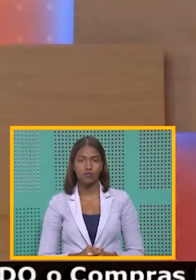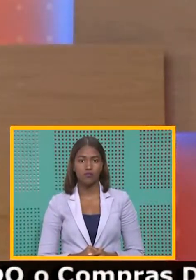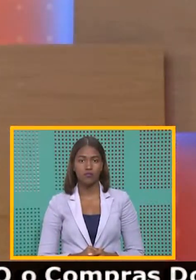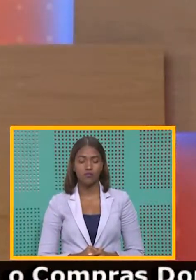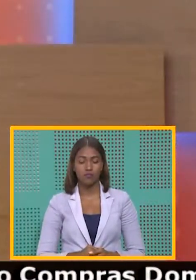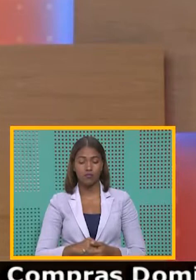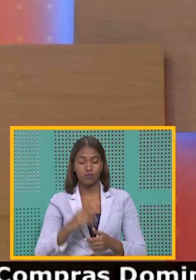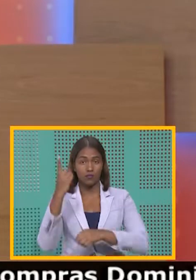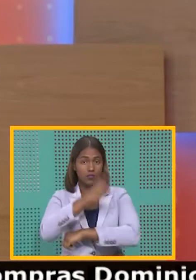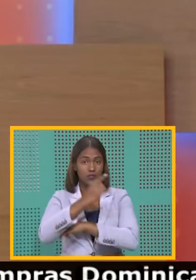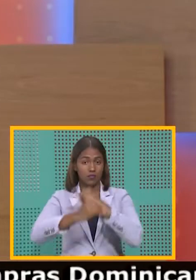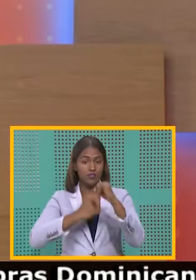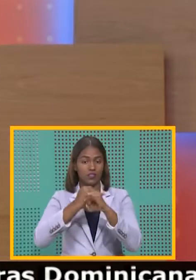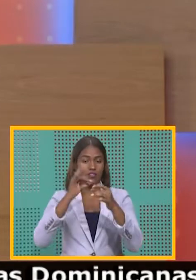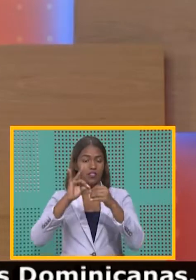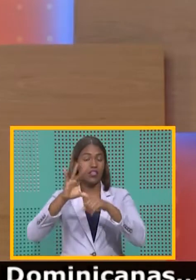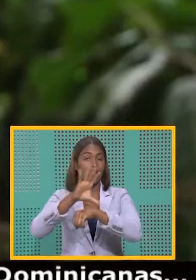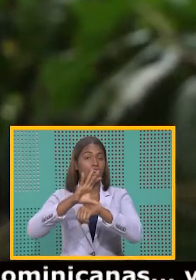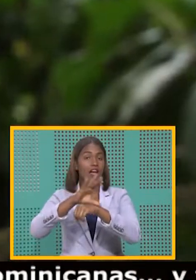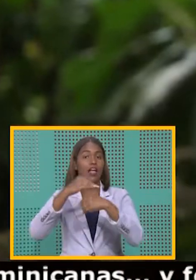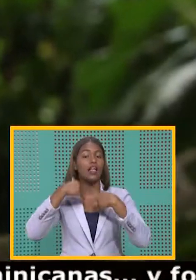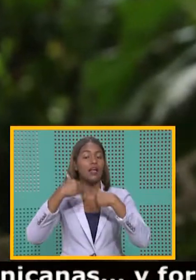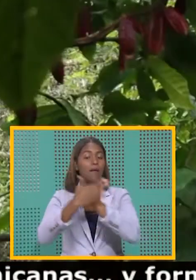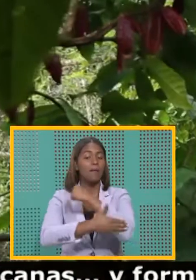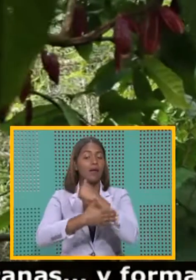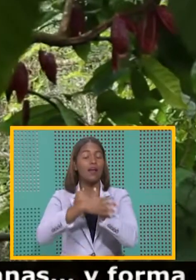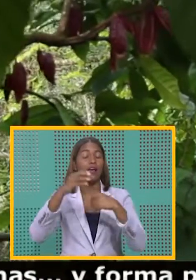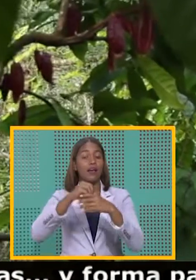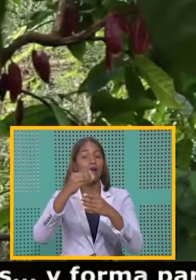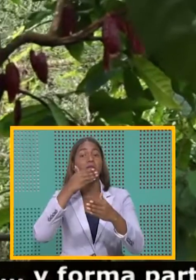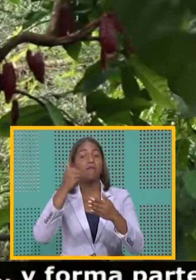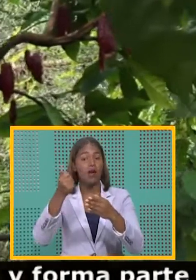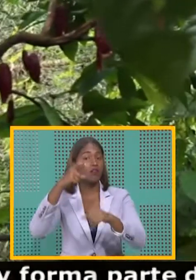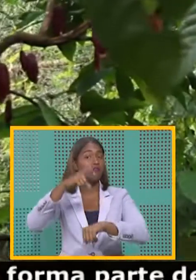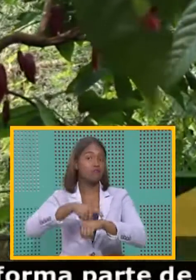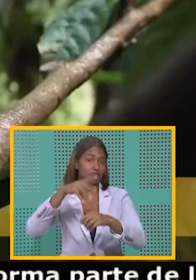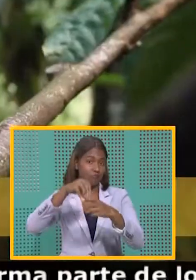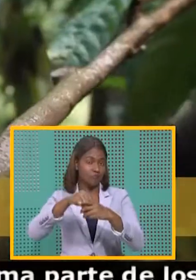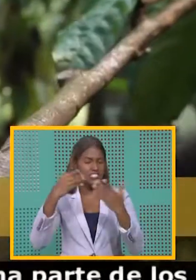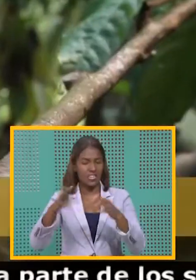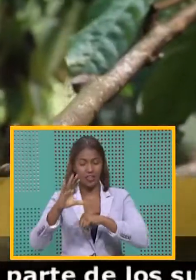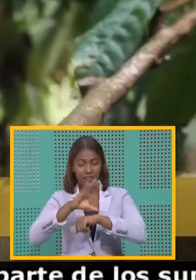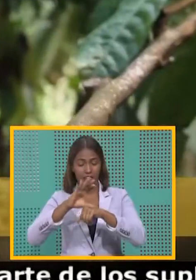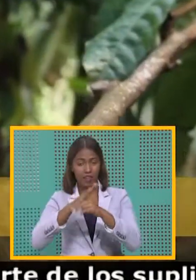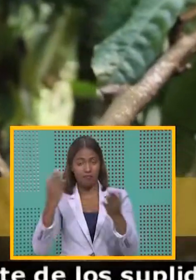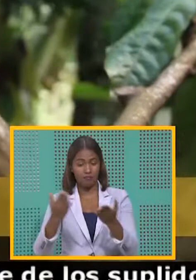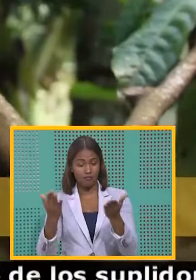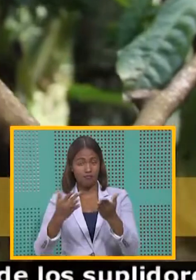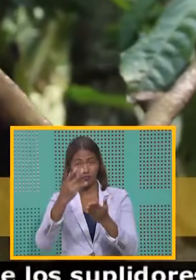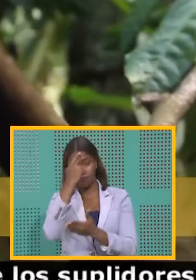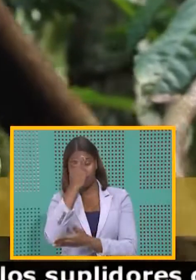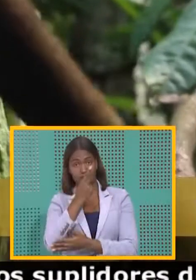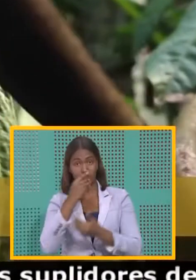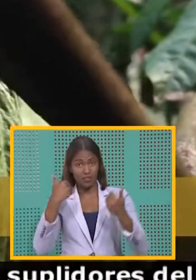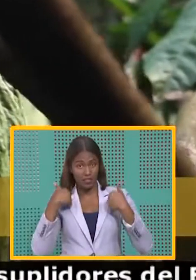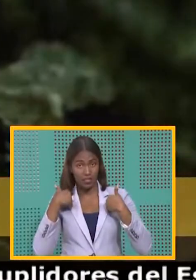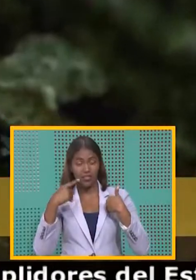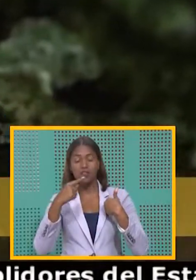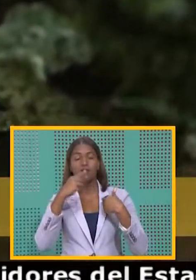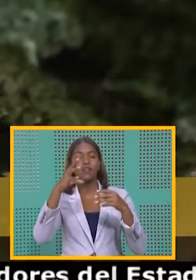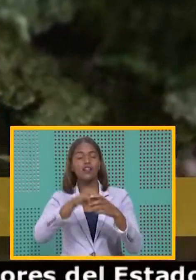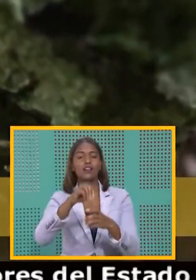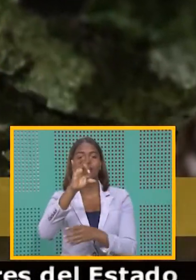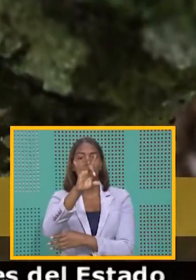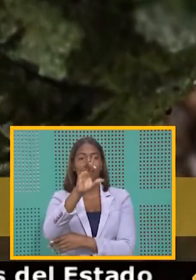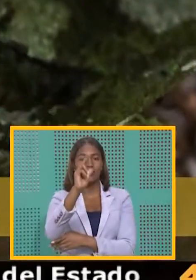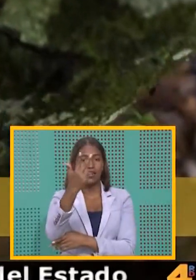El Día Internacional del Cacao encuentra al país en uno de sus mejores momentos, ya que el cacao que se produce en República Dominicana está entre los